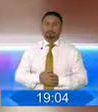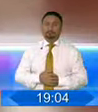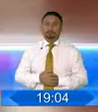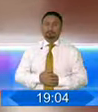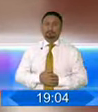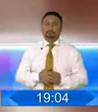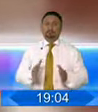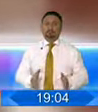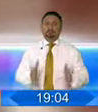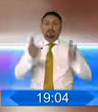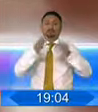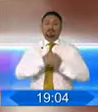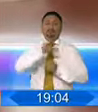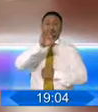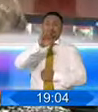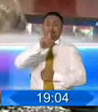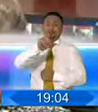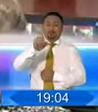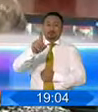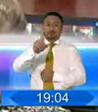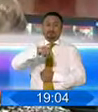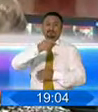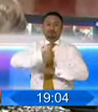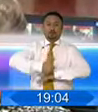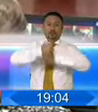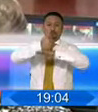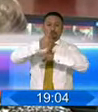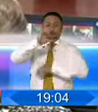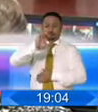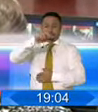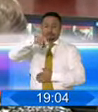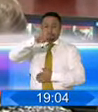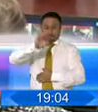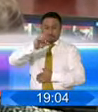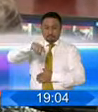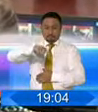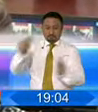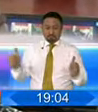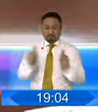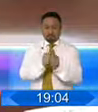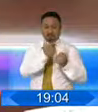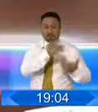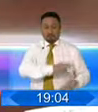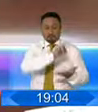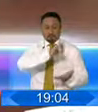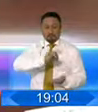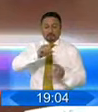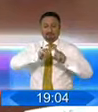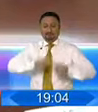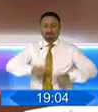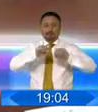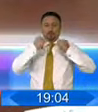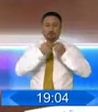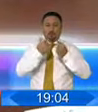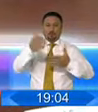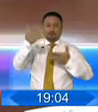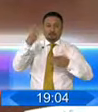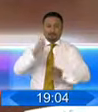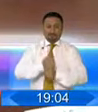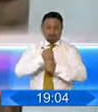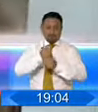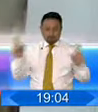En el edificio del EQ911, autoridades del Consejo Nacional Electoral, además de representantes de distintas entidades de